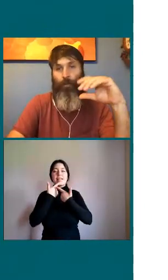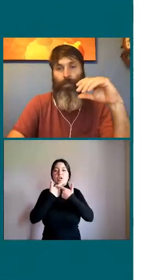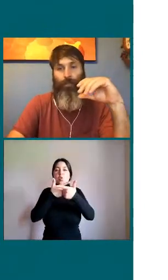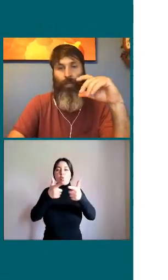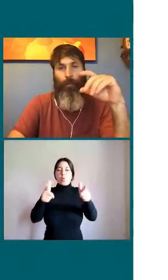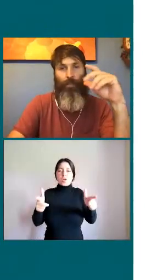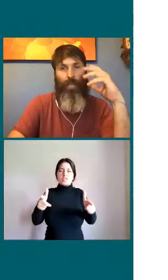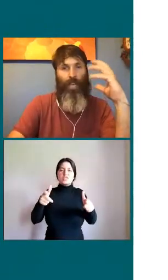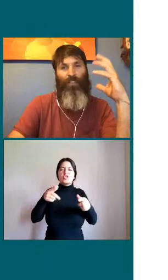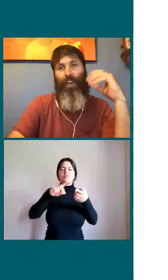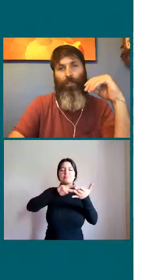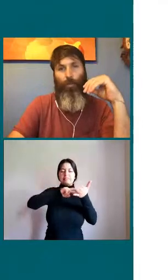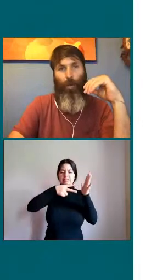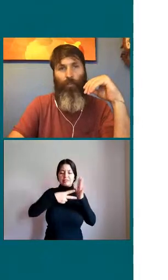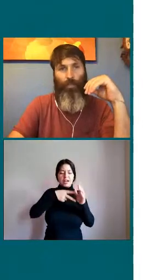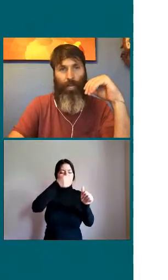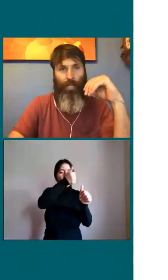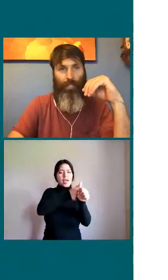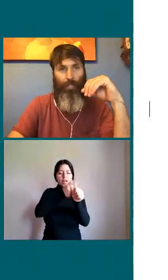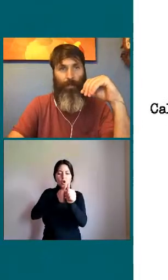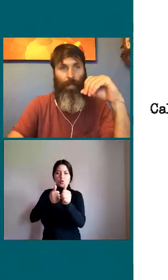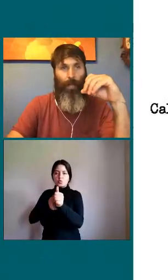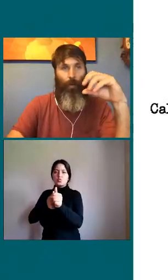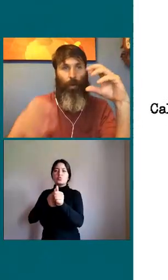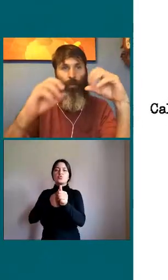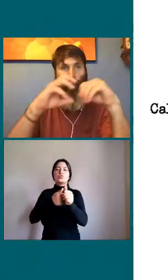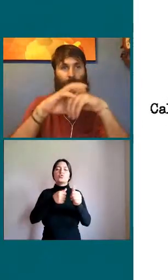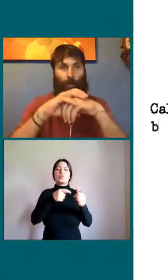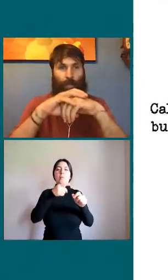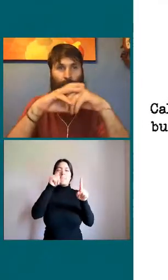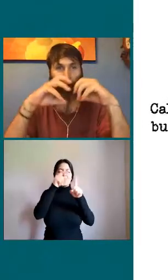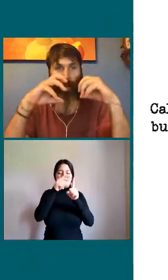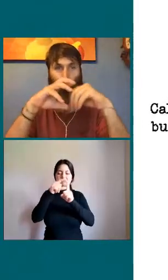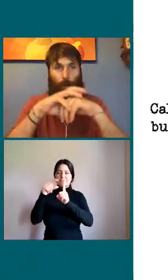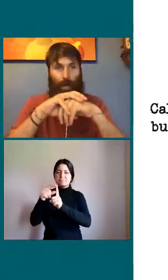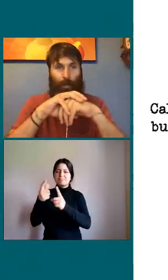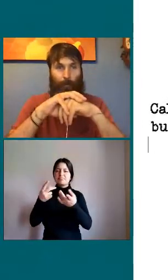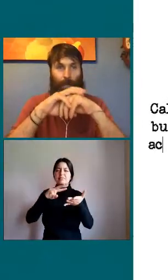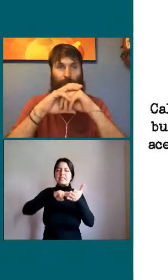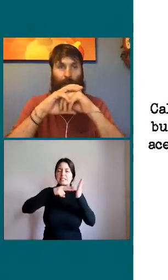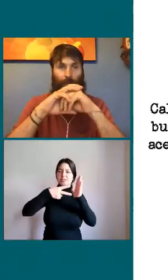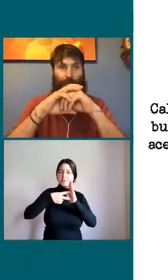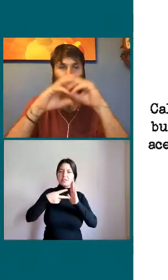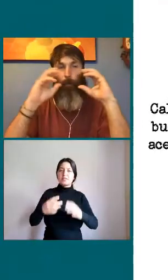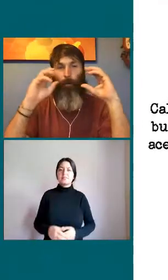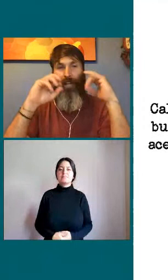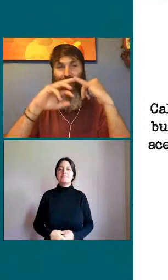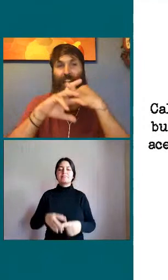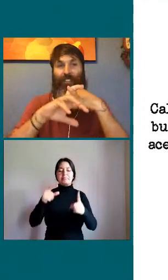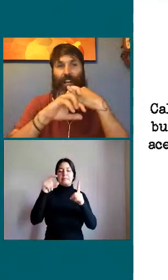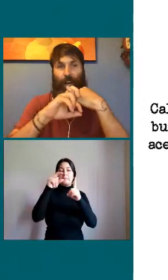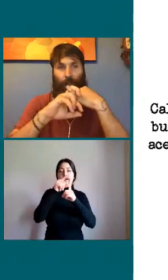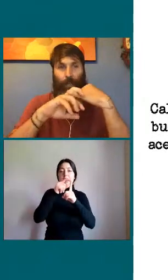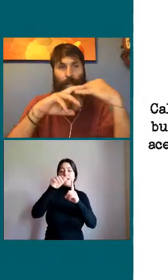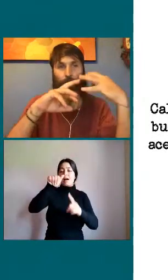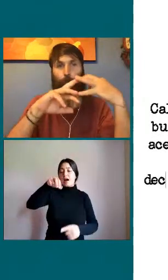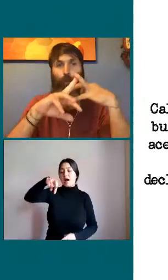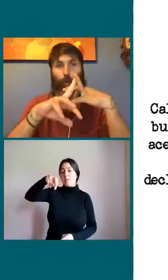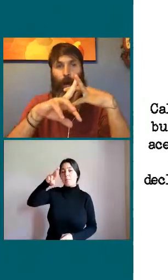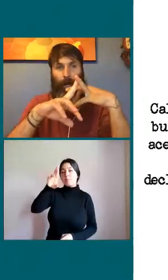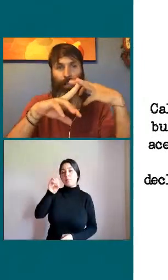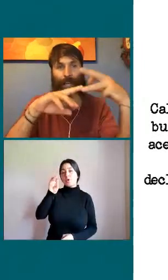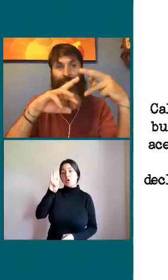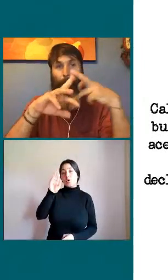simbolizaba cada uno de estos términos. Y fijaros cuál fue este análisis. Cuando yo me di cuenta de lo que era aprobar, me decían, oye, es que aprobar es calificar,